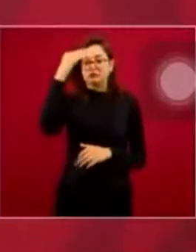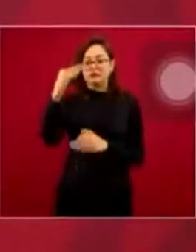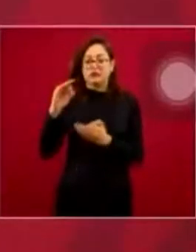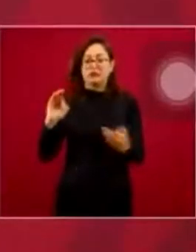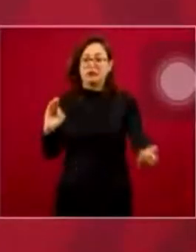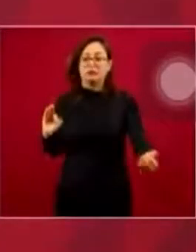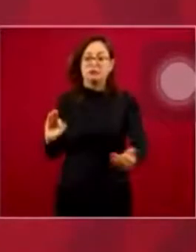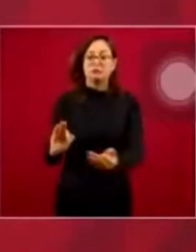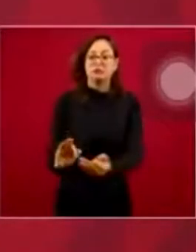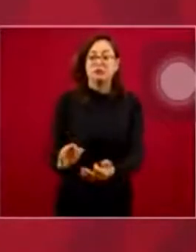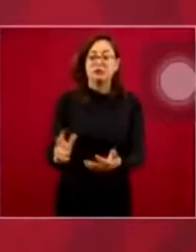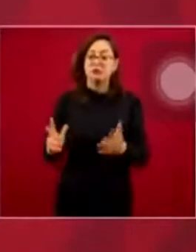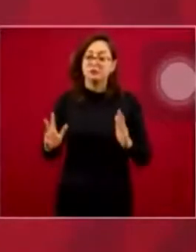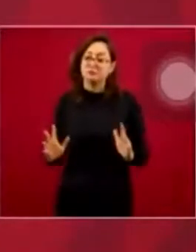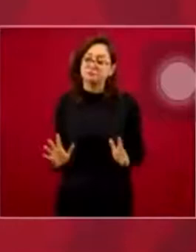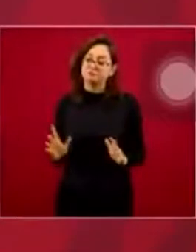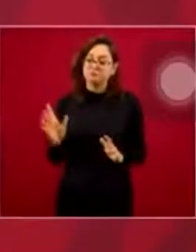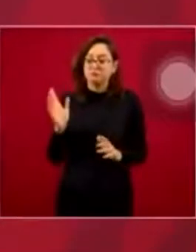eso sería lo mejor.